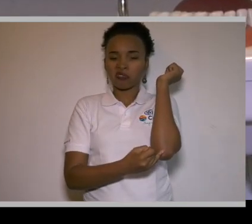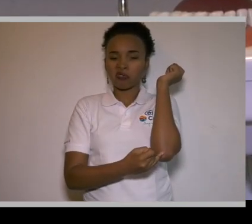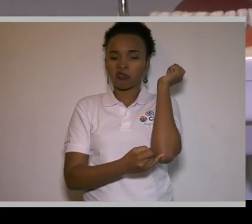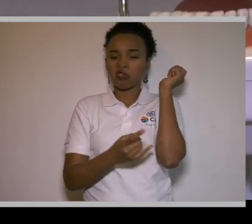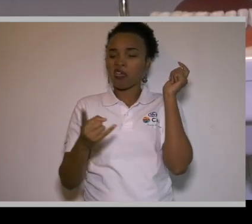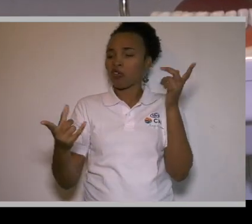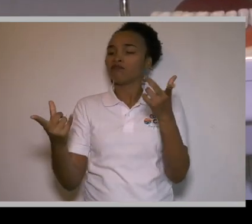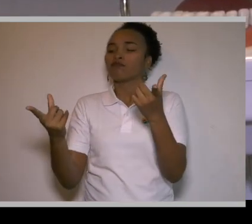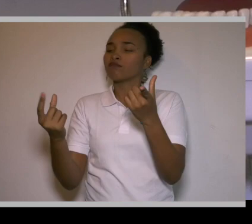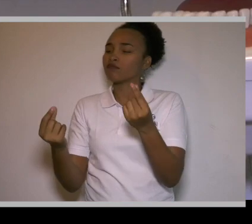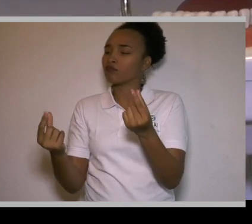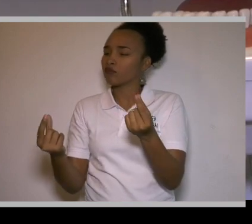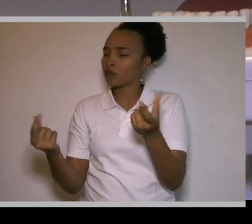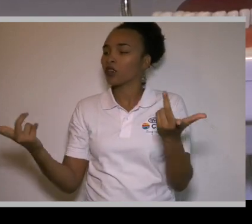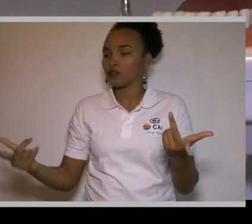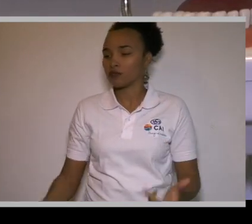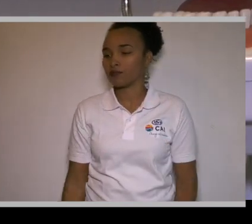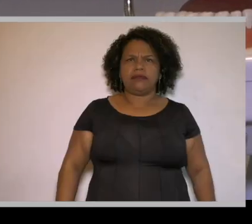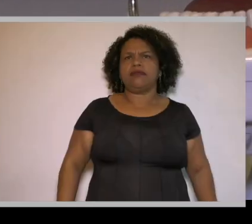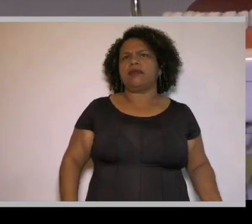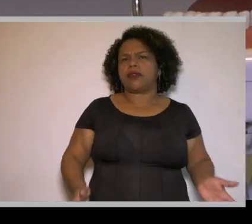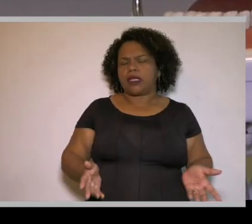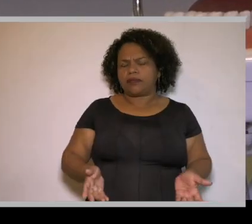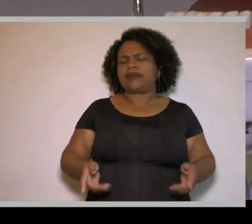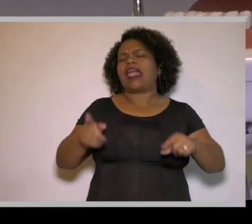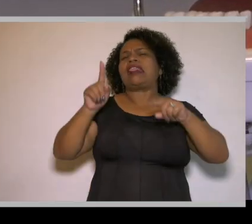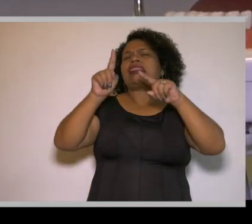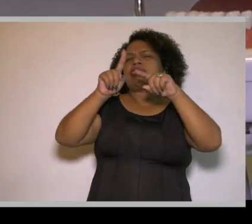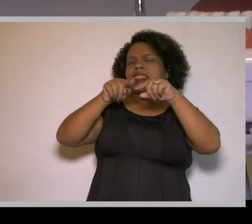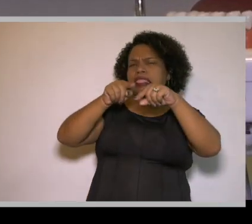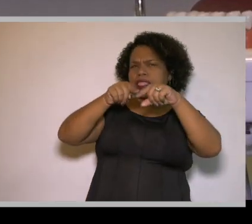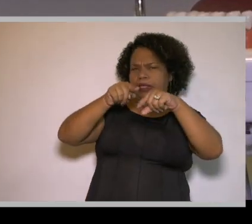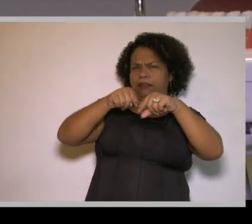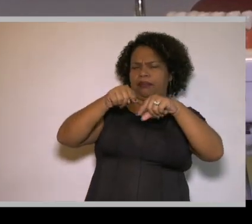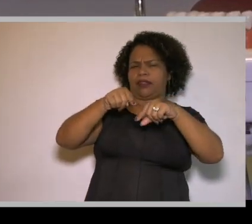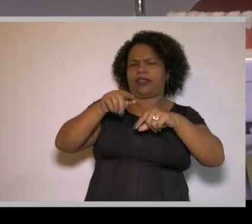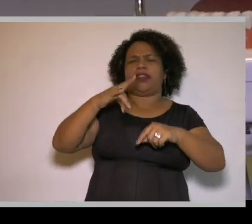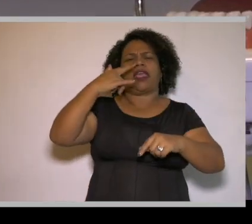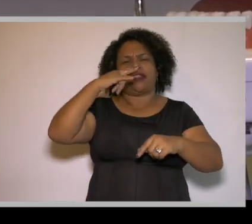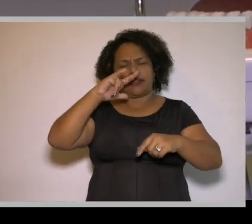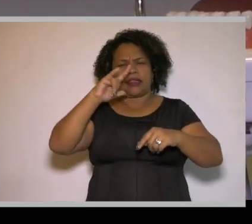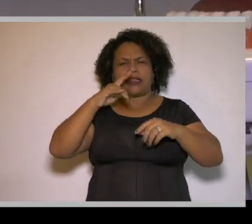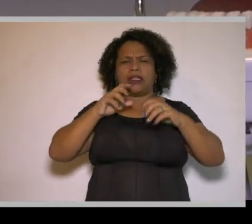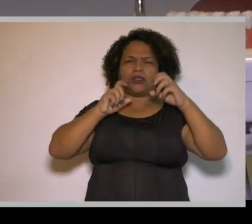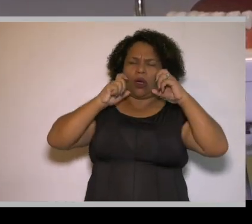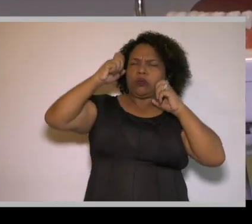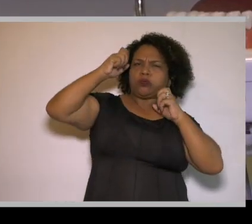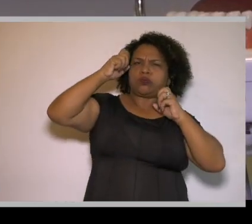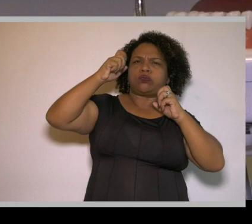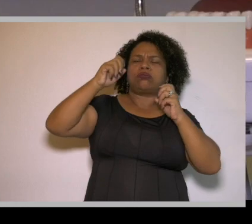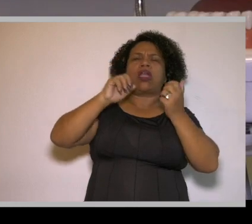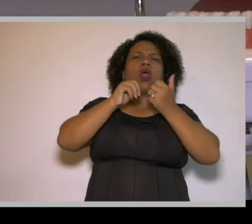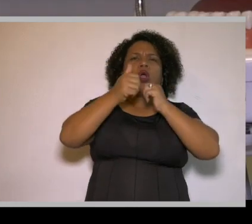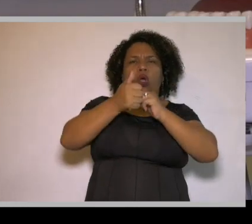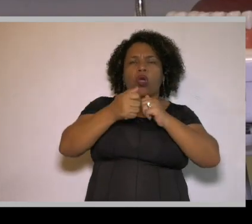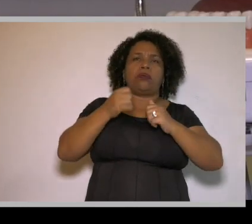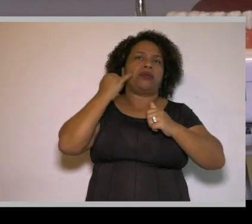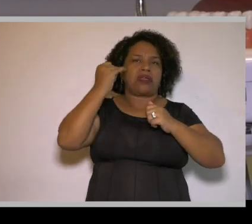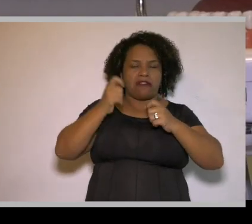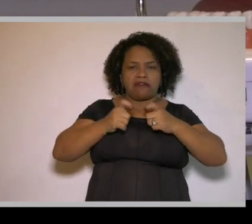el hueso de la mandíbula, abajo. O sea, que están ahí esos dientes. Todos los dientes permanentes ya se están formando y arriba están los de leche.